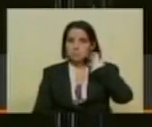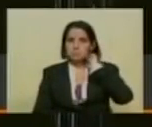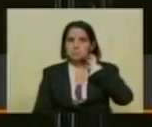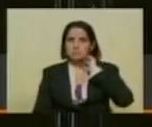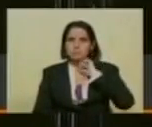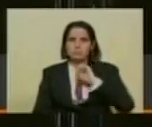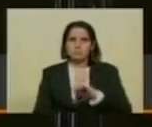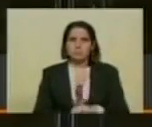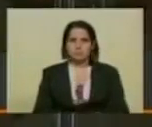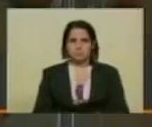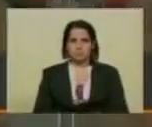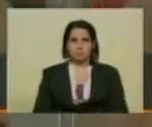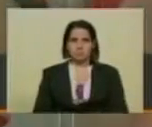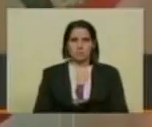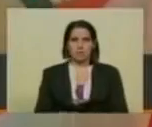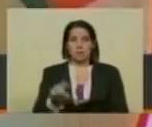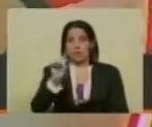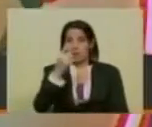Desde el primer día.